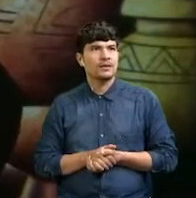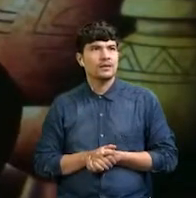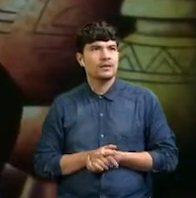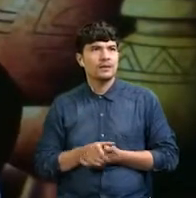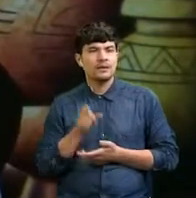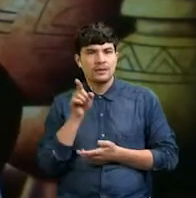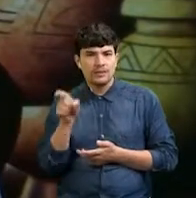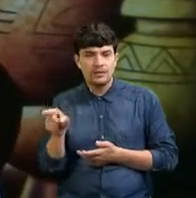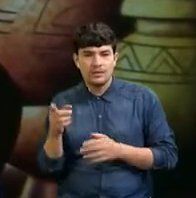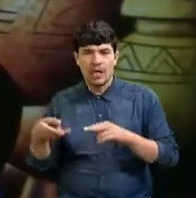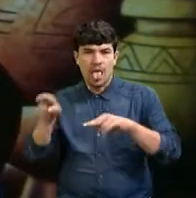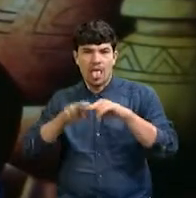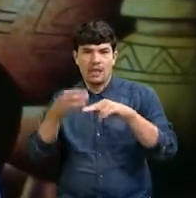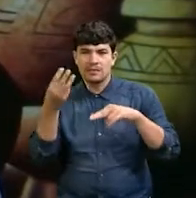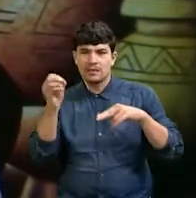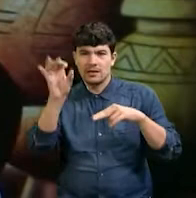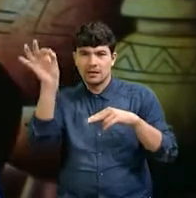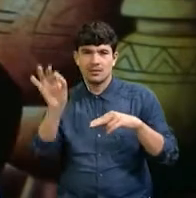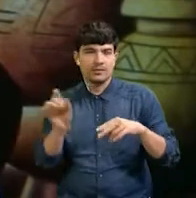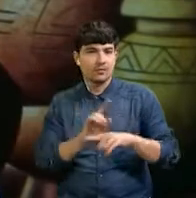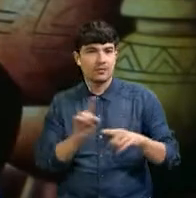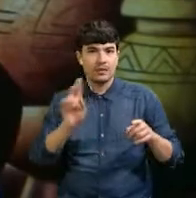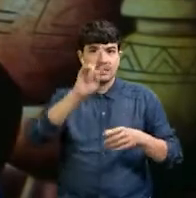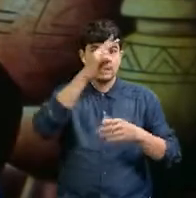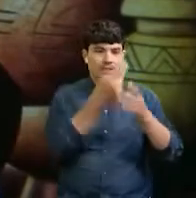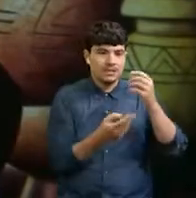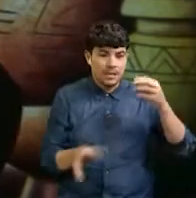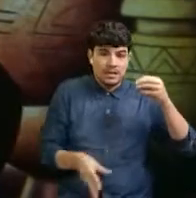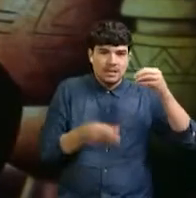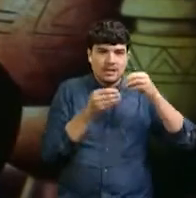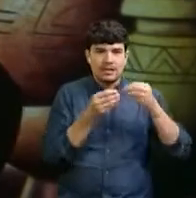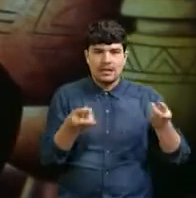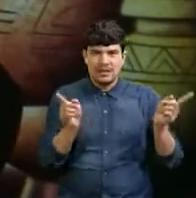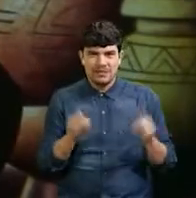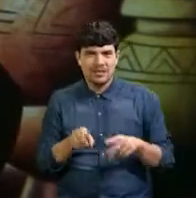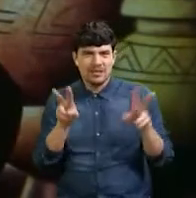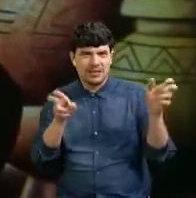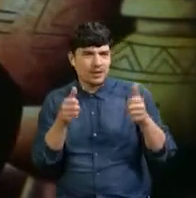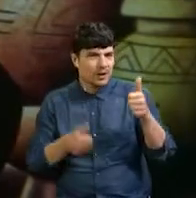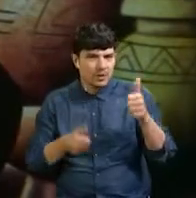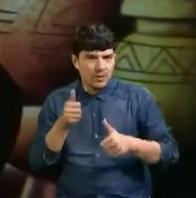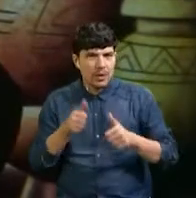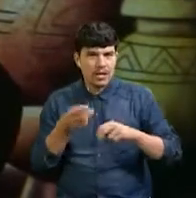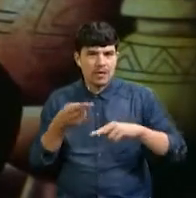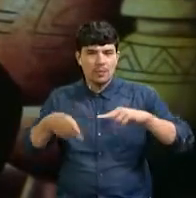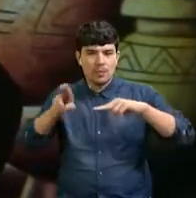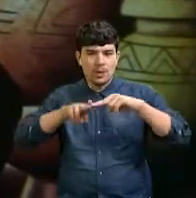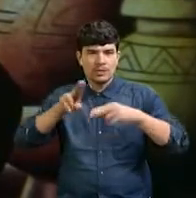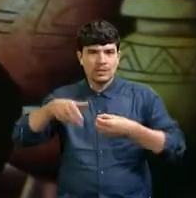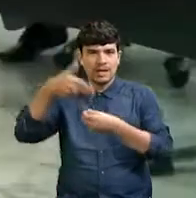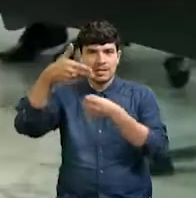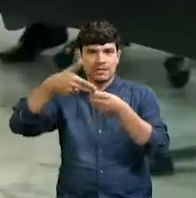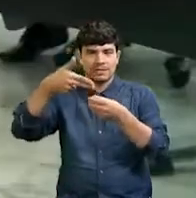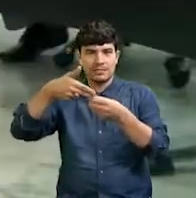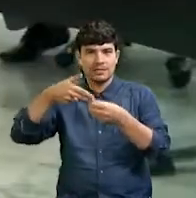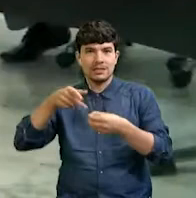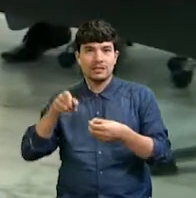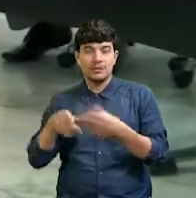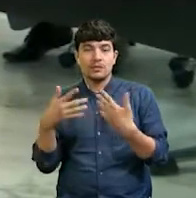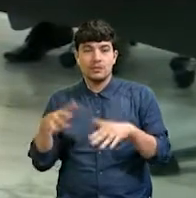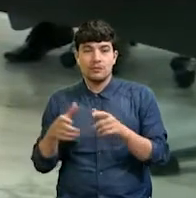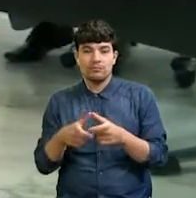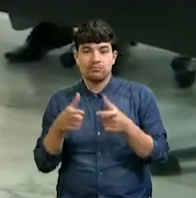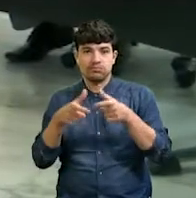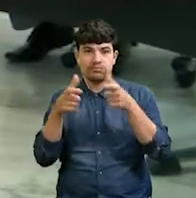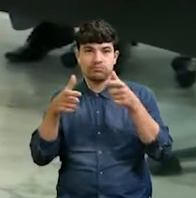30 por ciento sino se doblaría estaríamos hablando también todo lo correspondiente el impuesto a la gasolina se vendría a incrementar